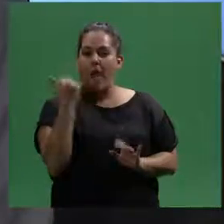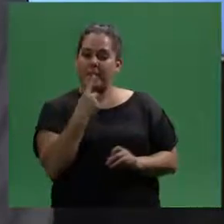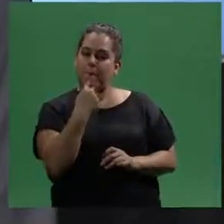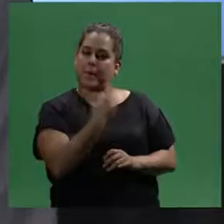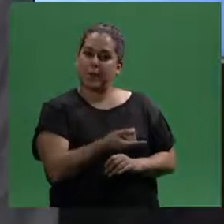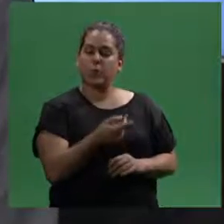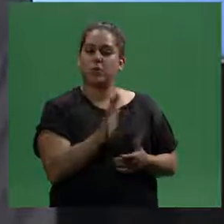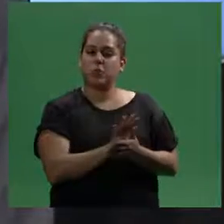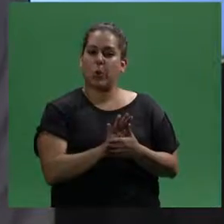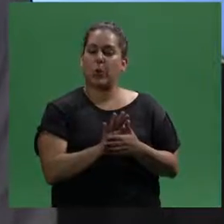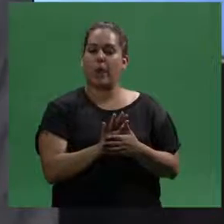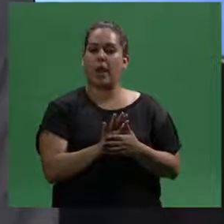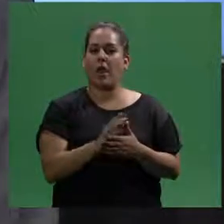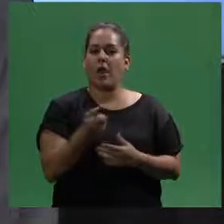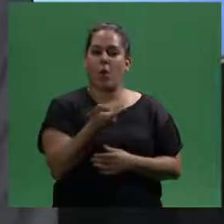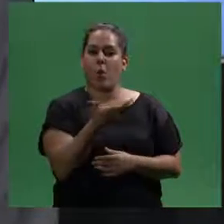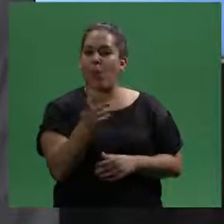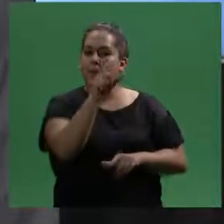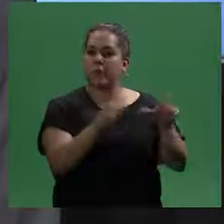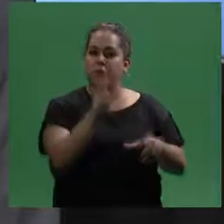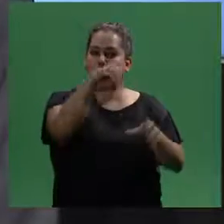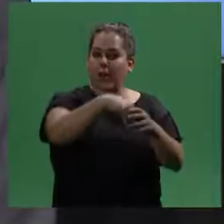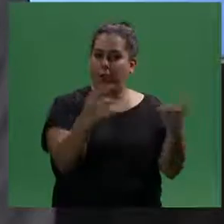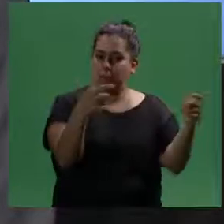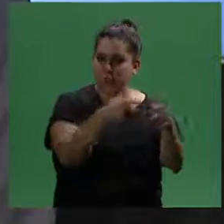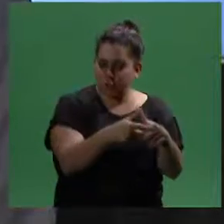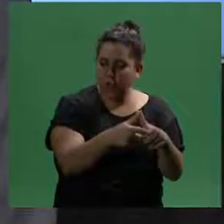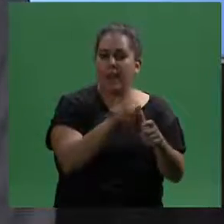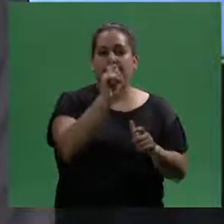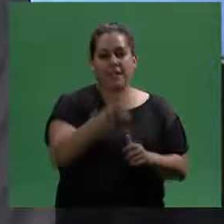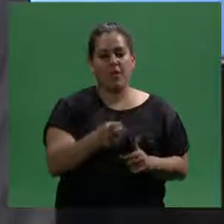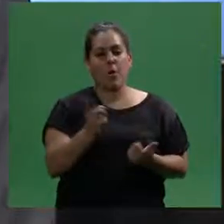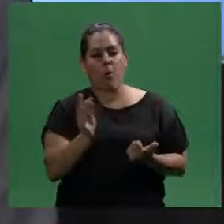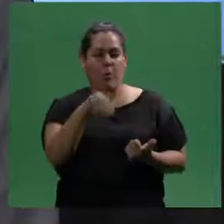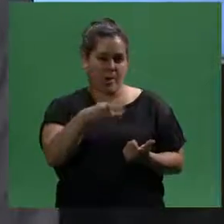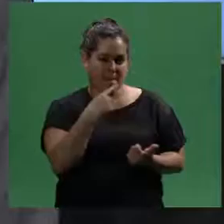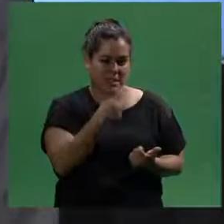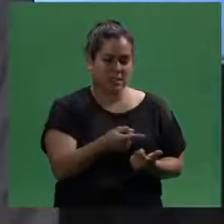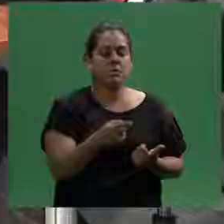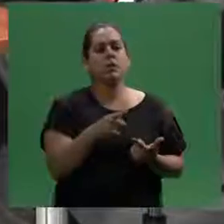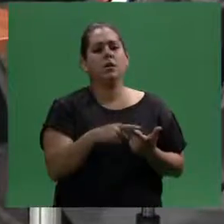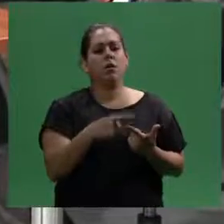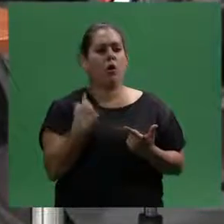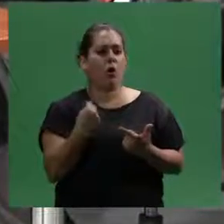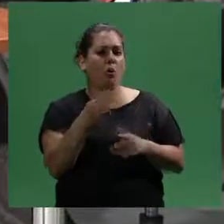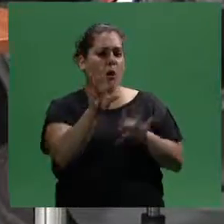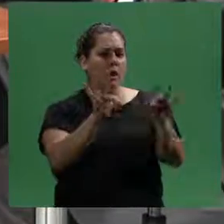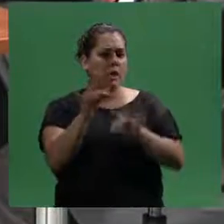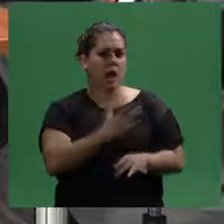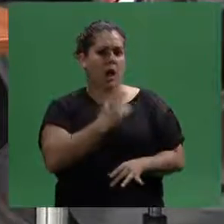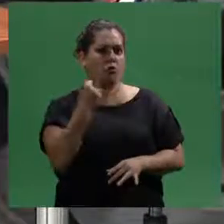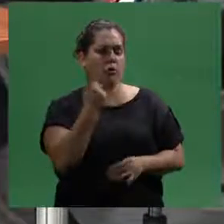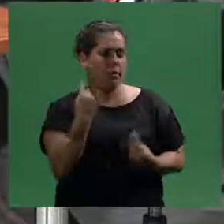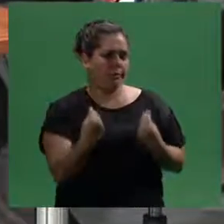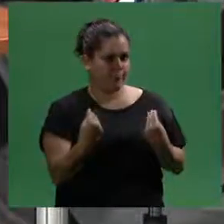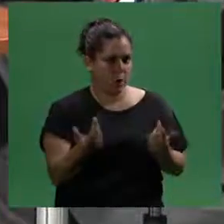pregunta que te había hecho de cuántos integrantes tienen las comisiones, y aparte te sumo una pregunta más, que es ¿cómo se eligen las